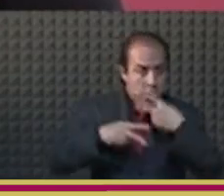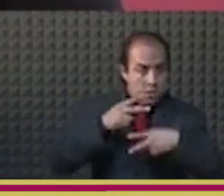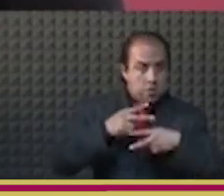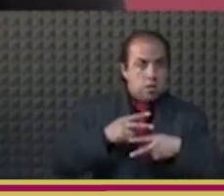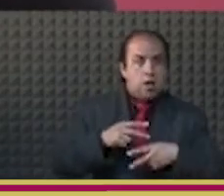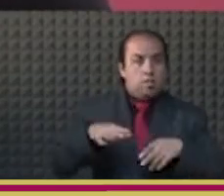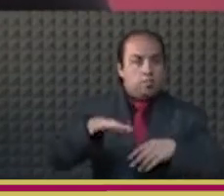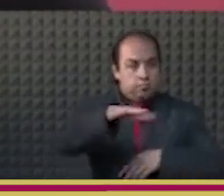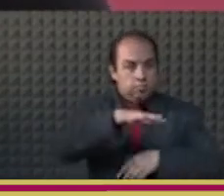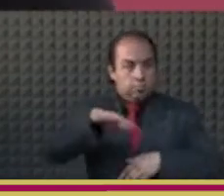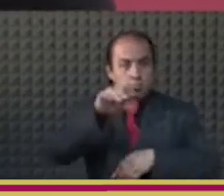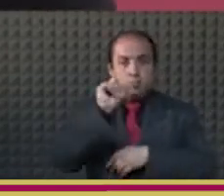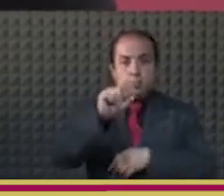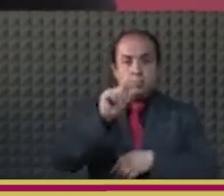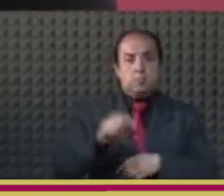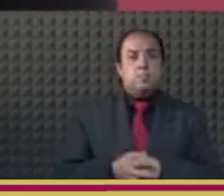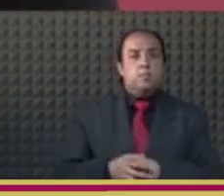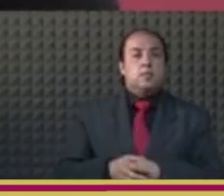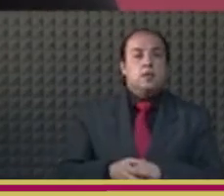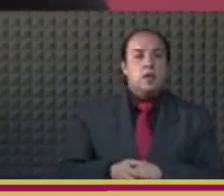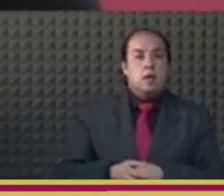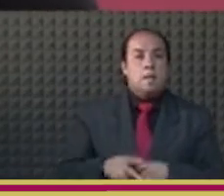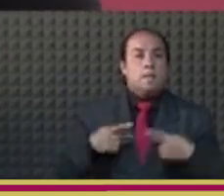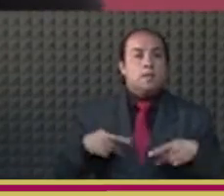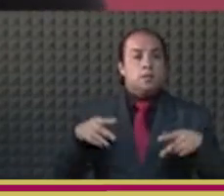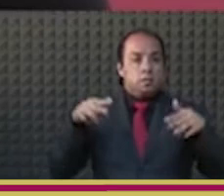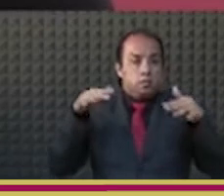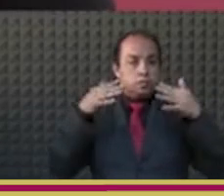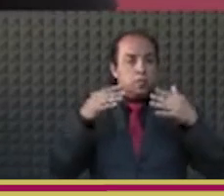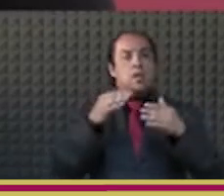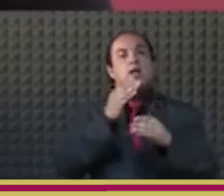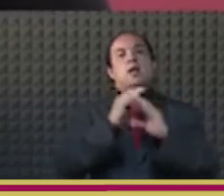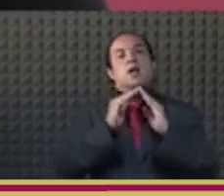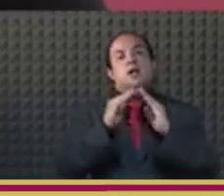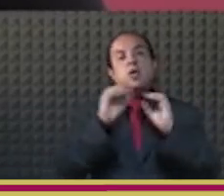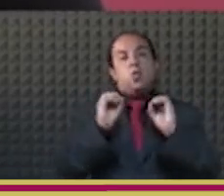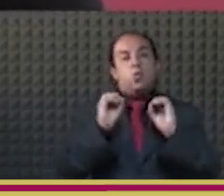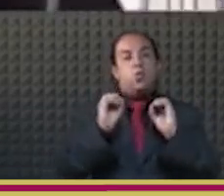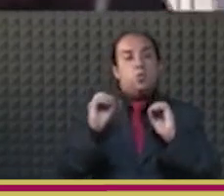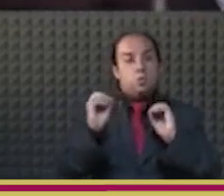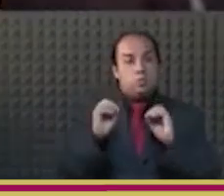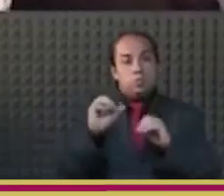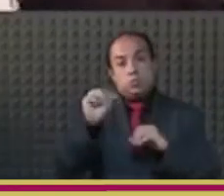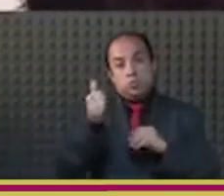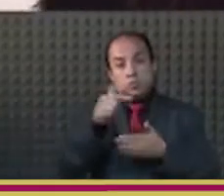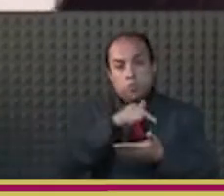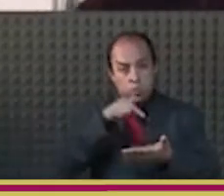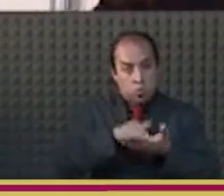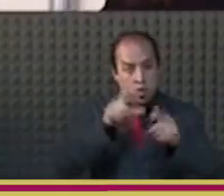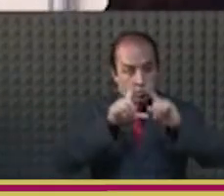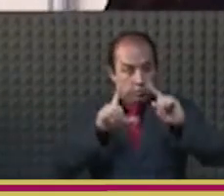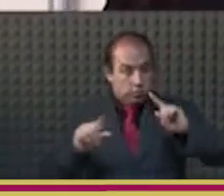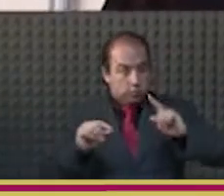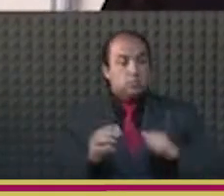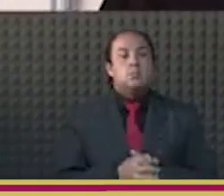esta explanada, sino también a aquellos que nos siguen desde su casa o desde cualquier región del